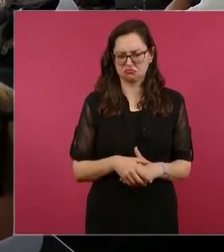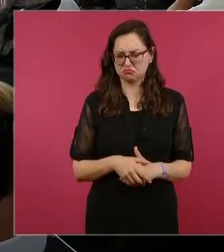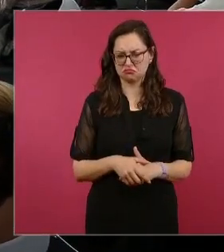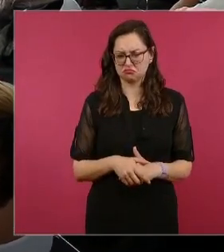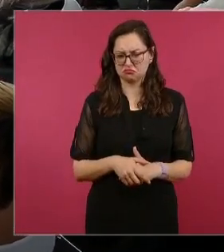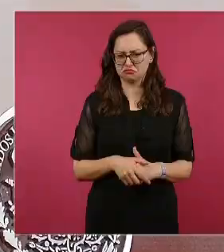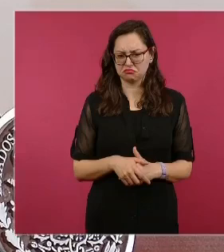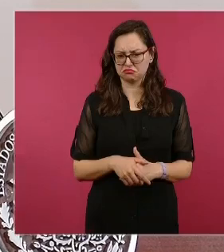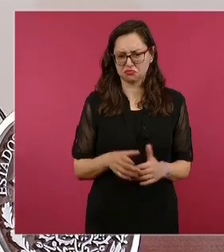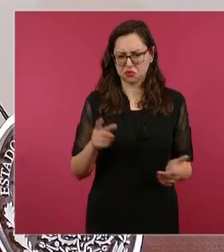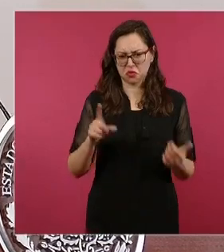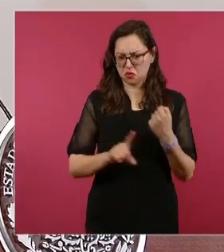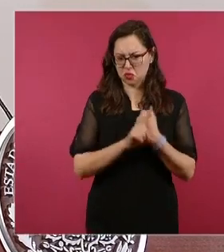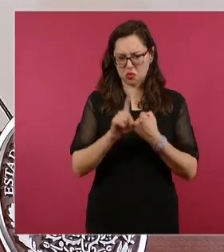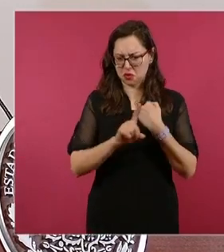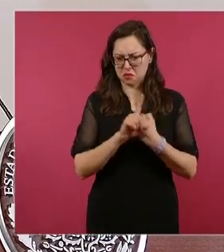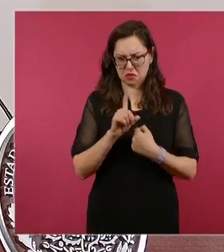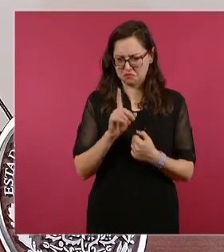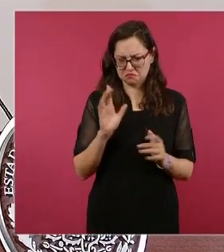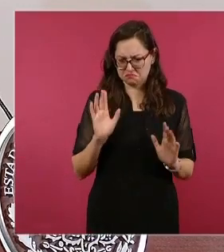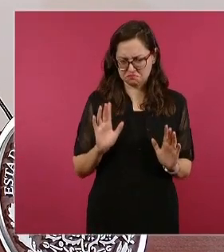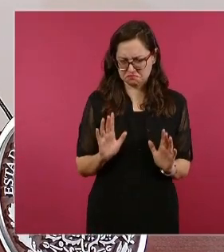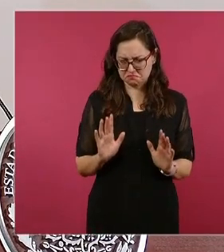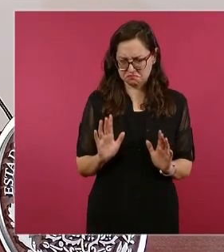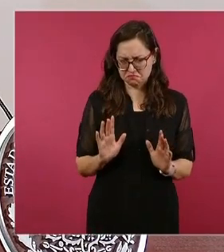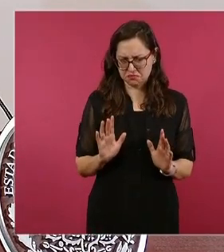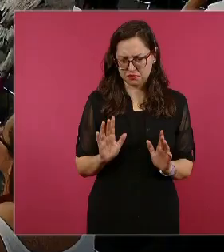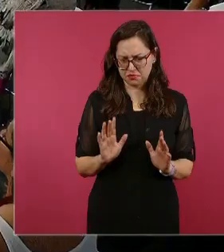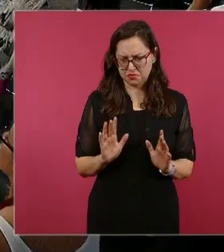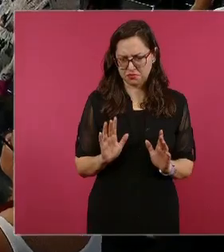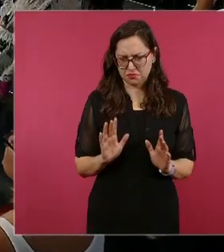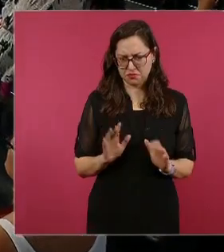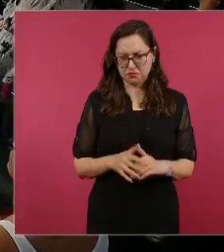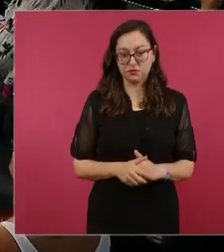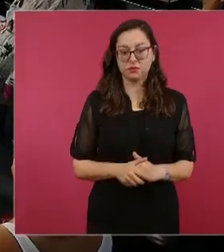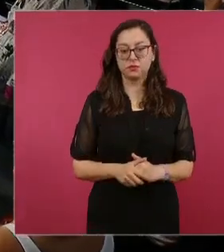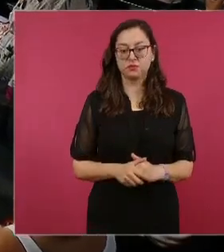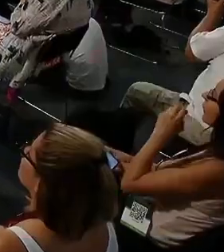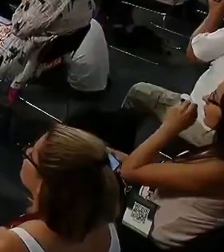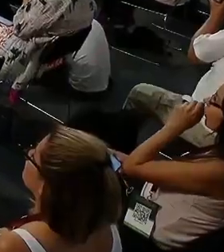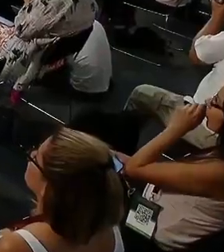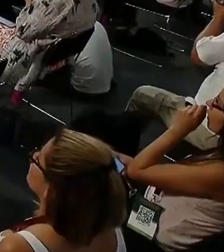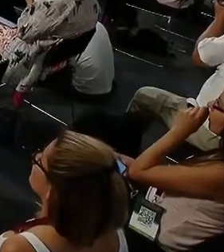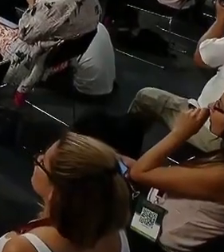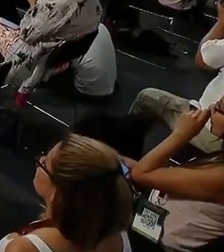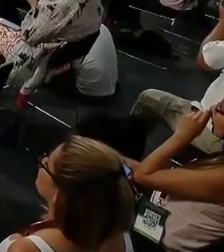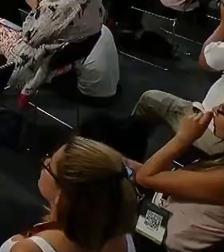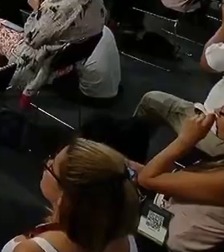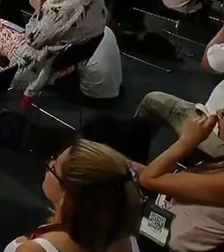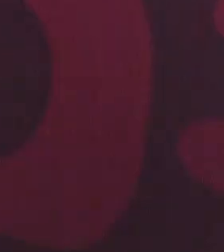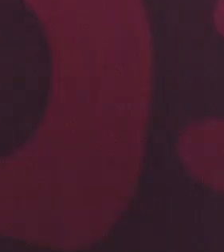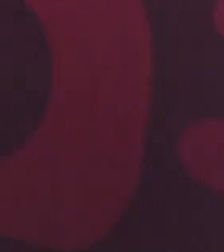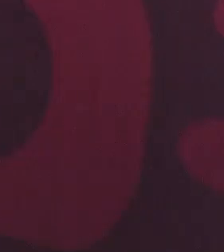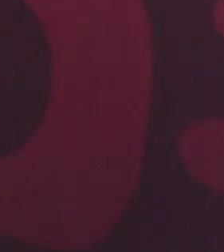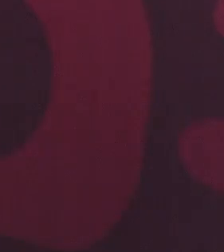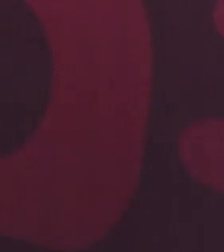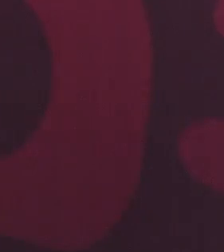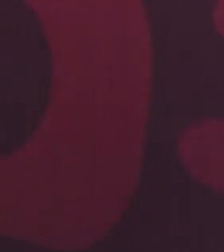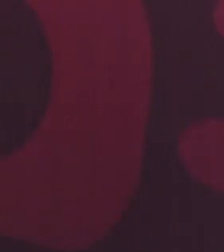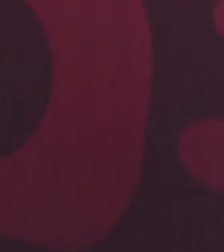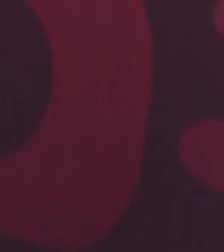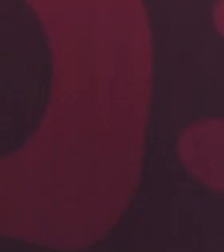que haya problema. No, si lo acuerdan, no. Pues. Ahí se va a proponer el acuerdo para ver